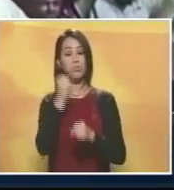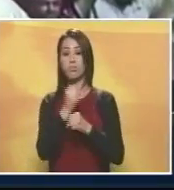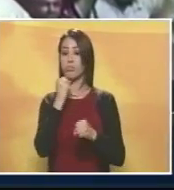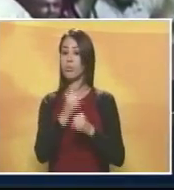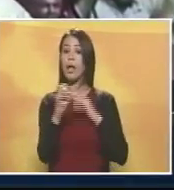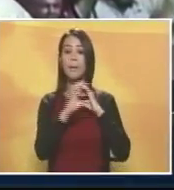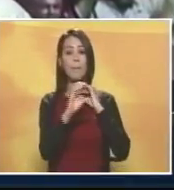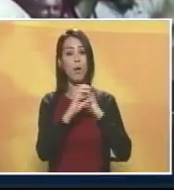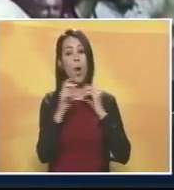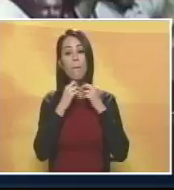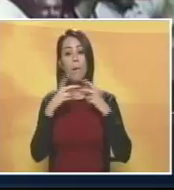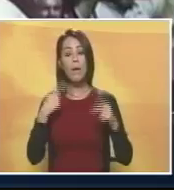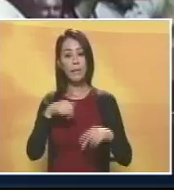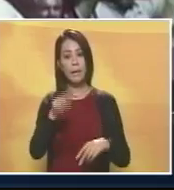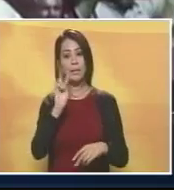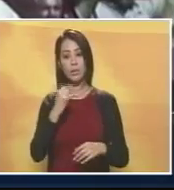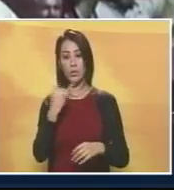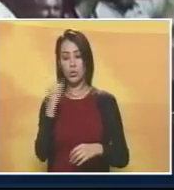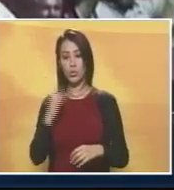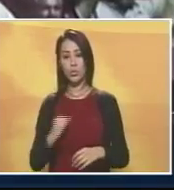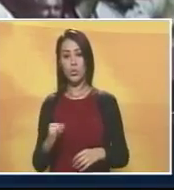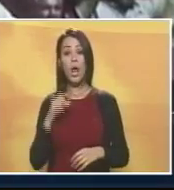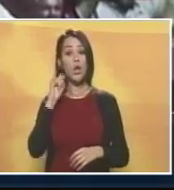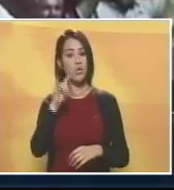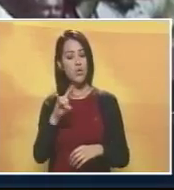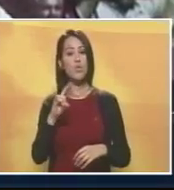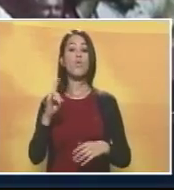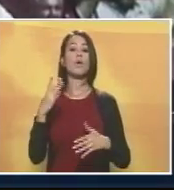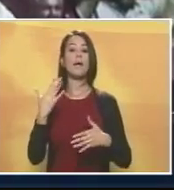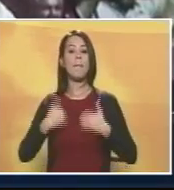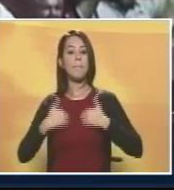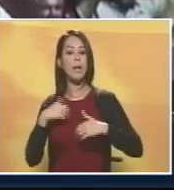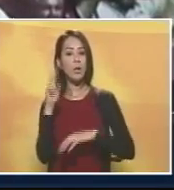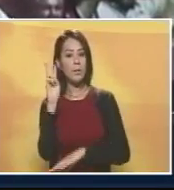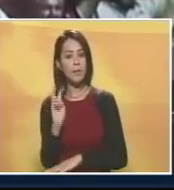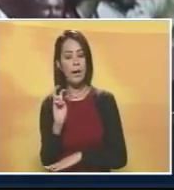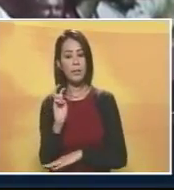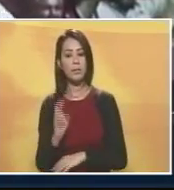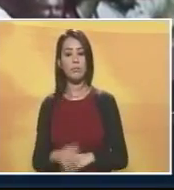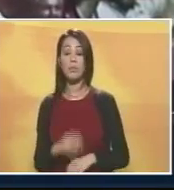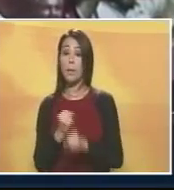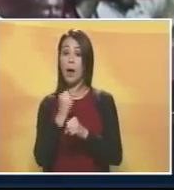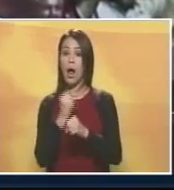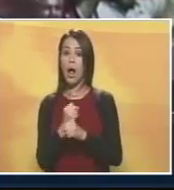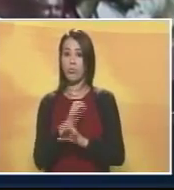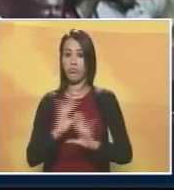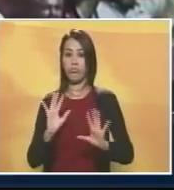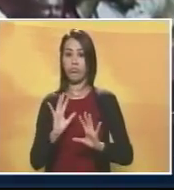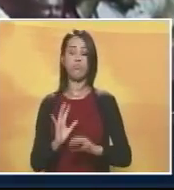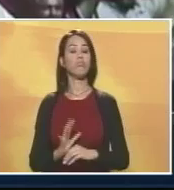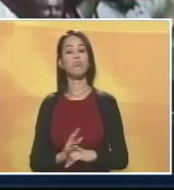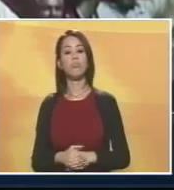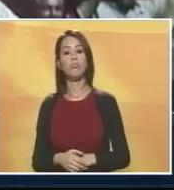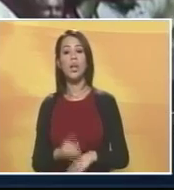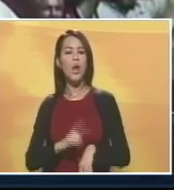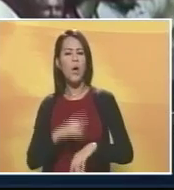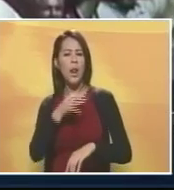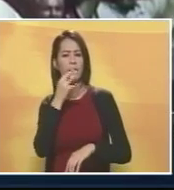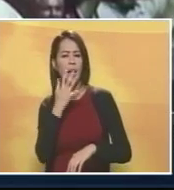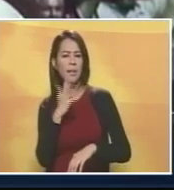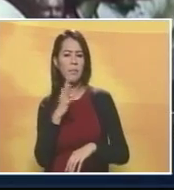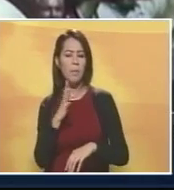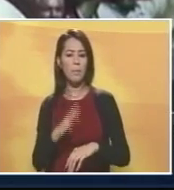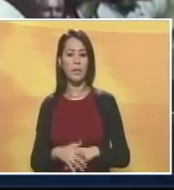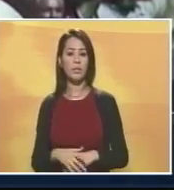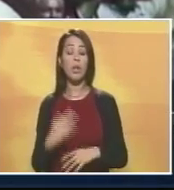transporte público acá en el estado Zulia. Iremos a trabajar lunes, miércoles y viernes. Trabajamos el lunes en horas pico, en las horas pico, y descansamos